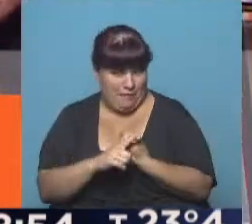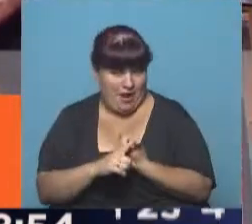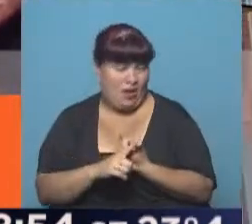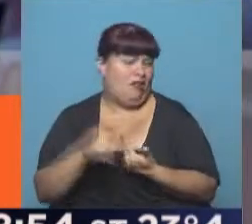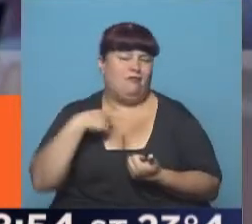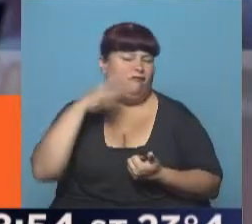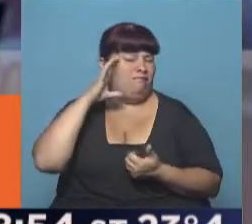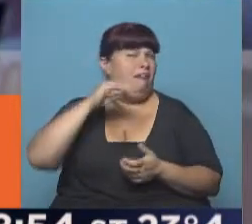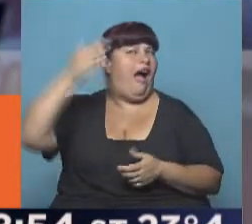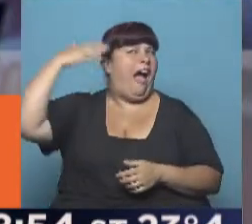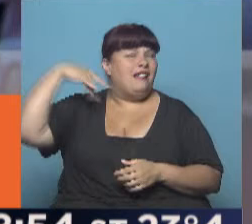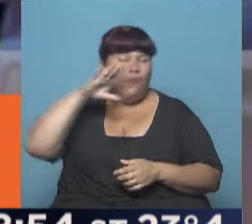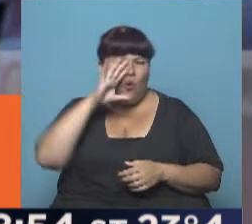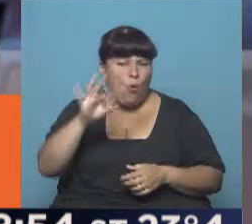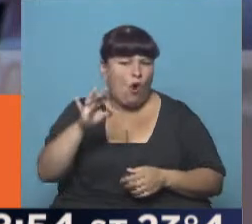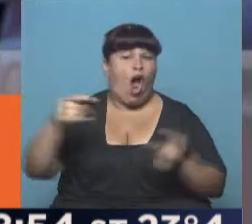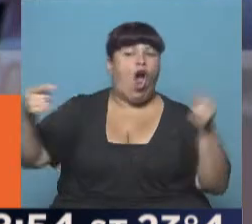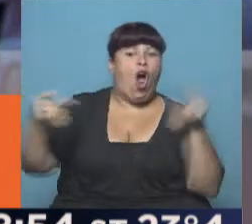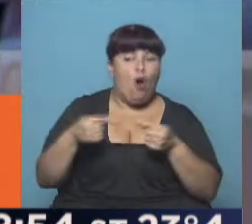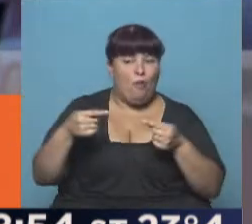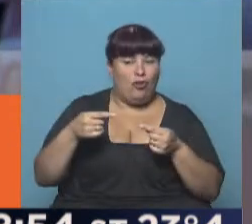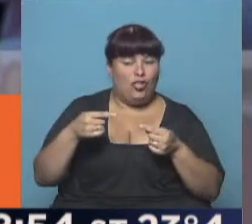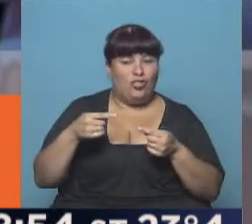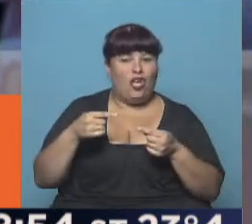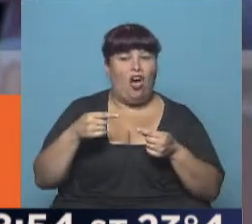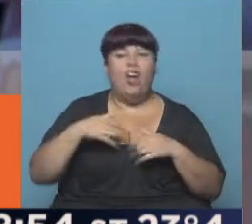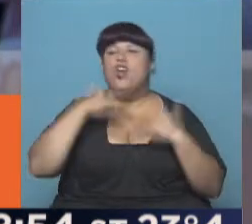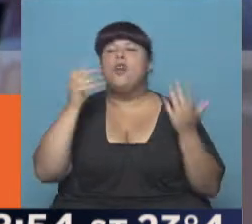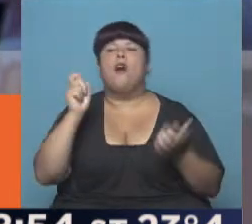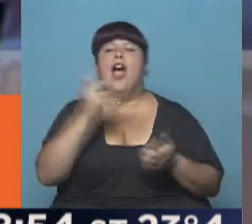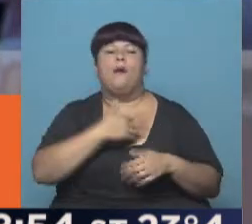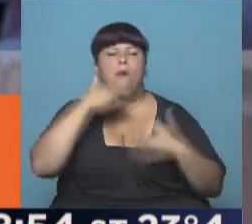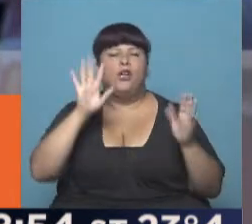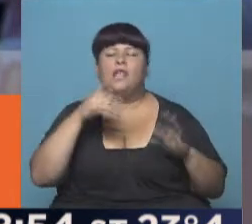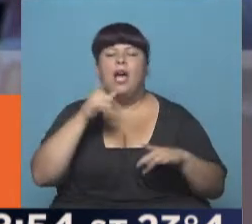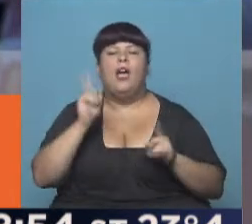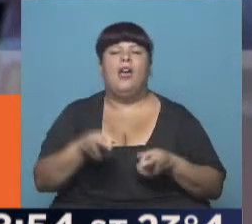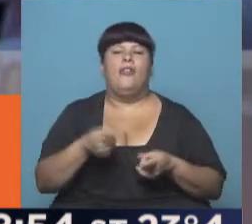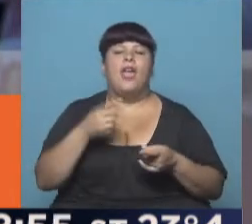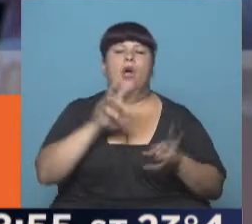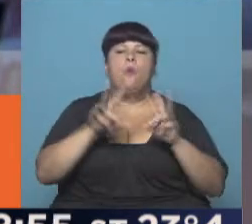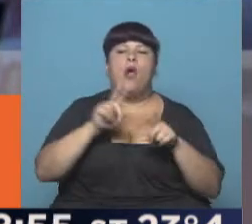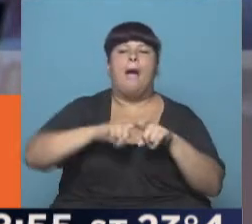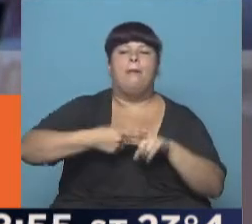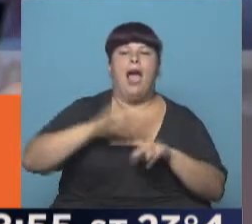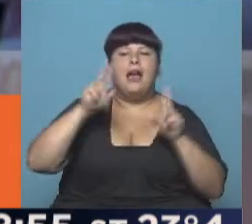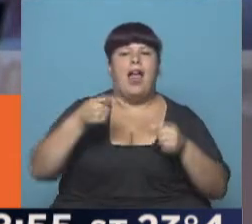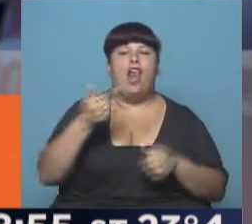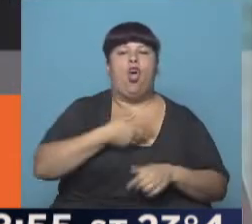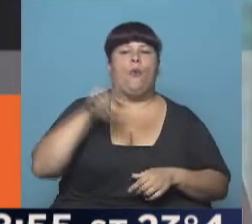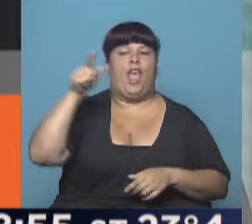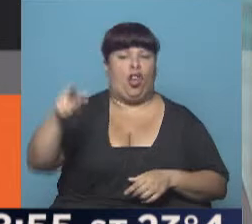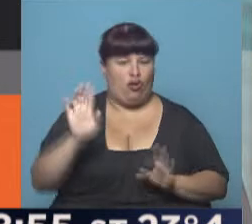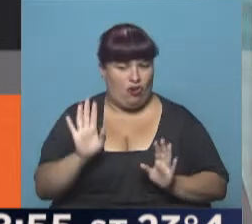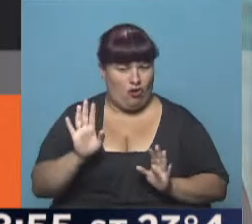yo no recuerdo antecedentes que la oposición, no importa quién gobierne, le construya la política fiscal al que